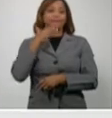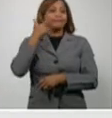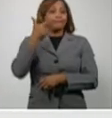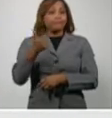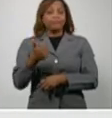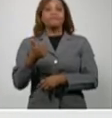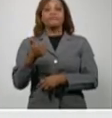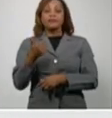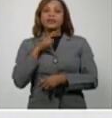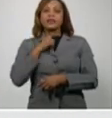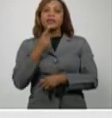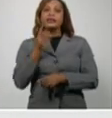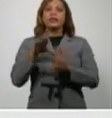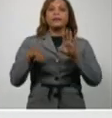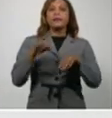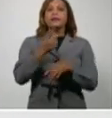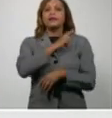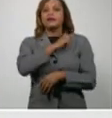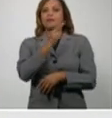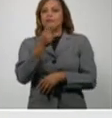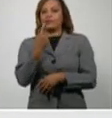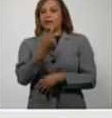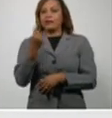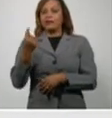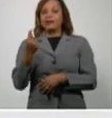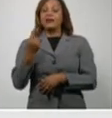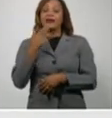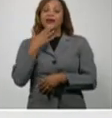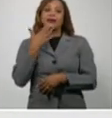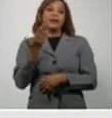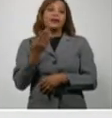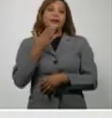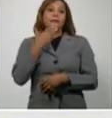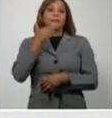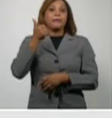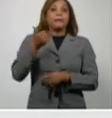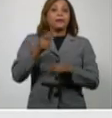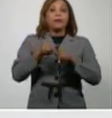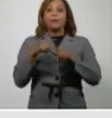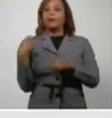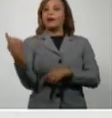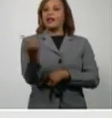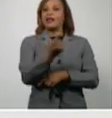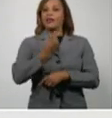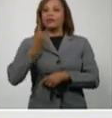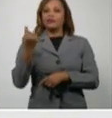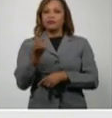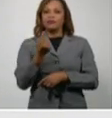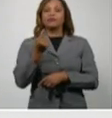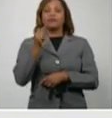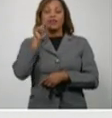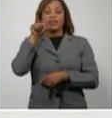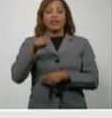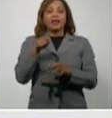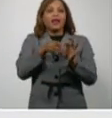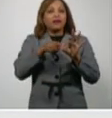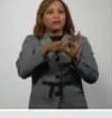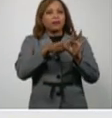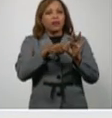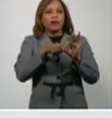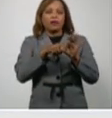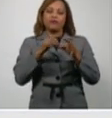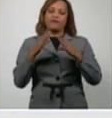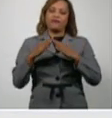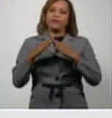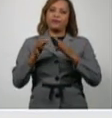esa responsabilidad individual dependerá la suerte colectiva, la suerte de todos los que de este lado del archipiélago vivimos.